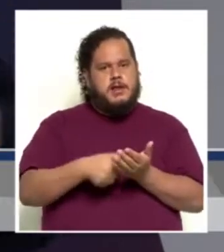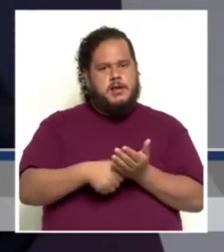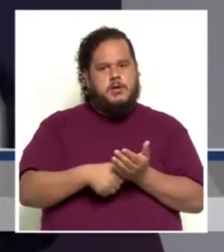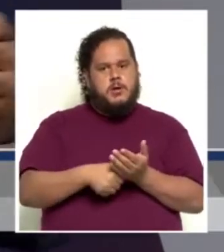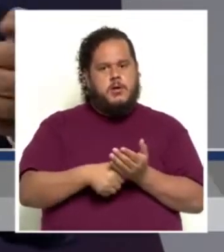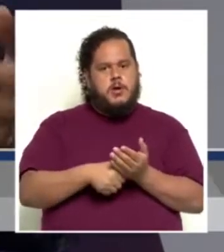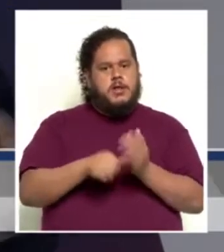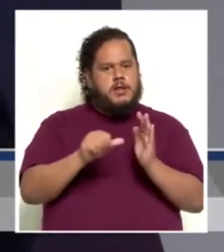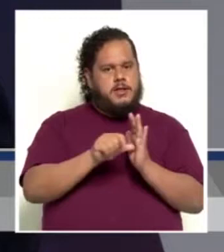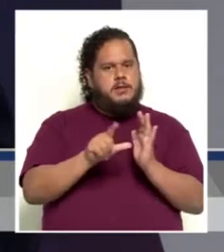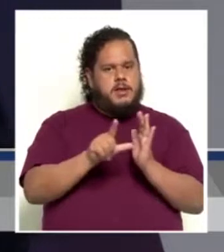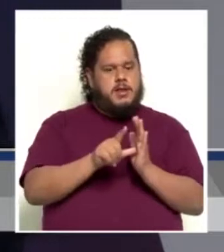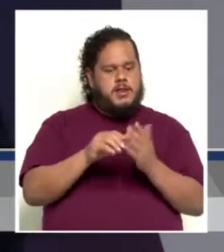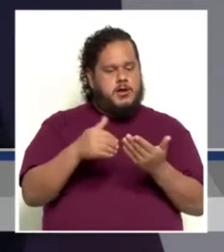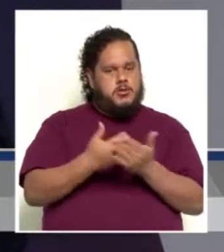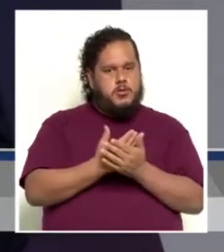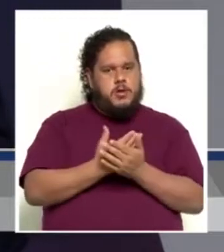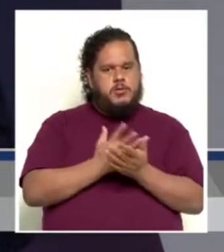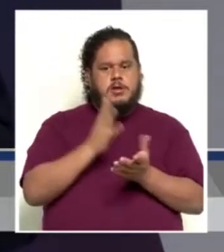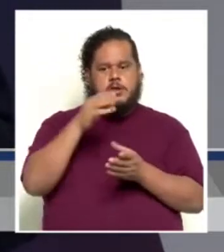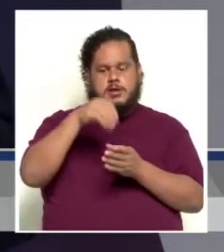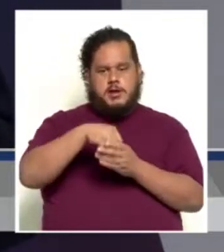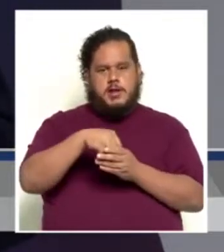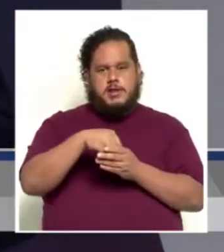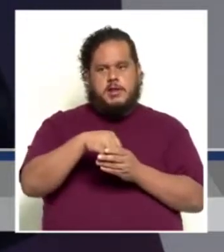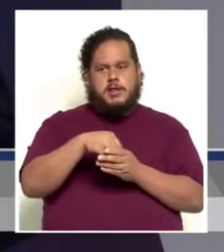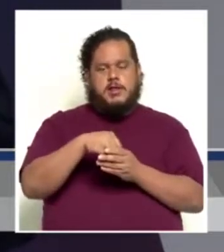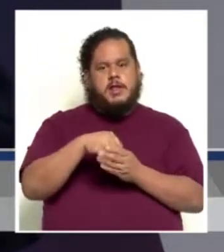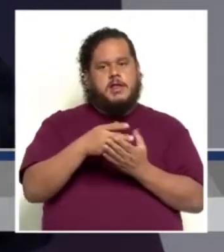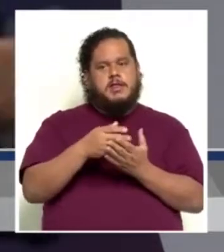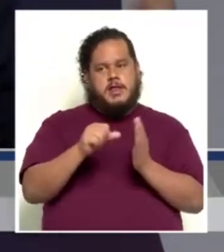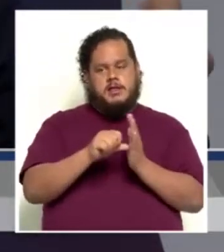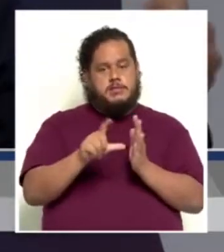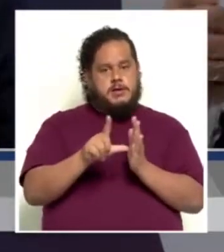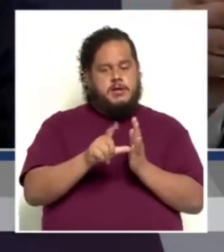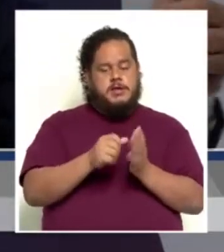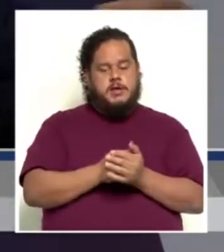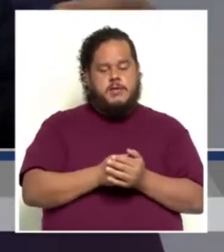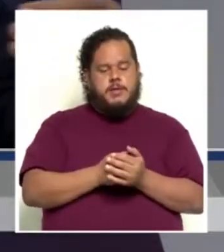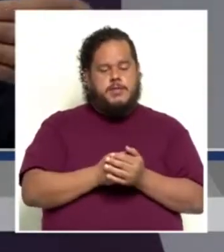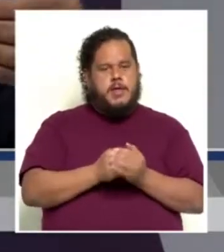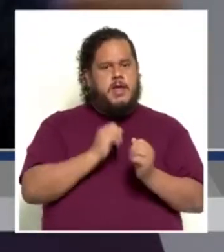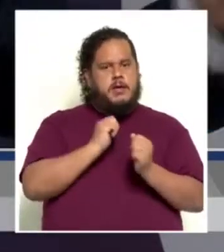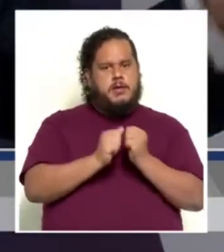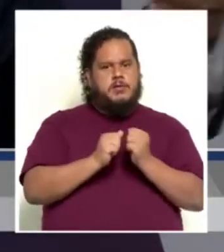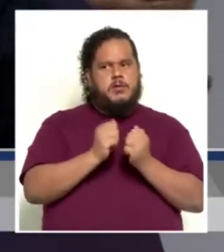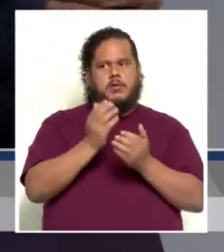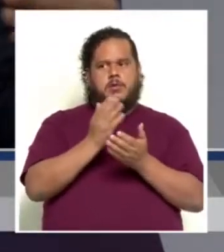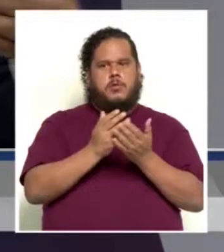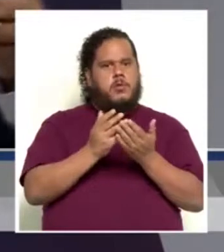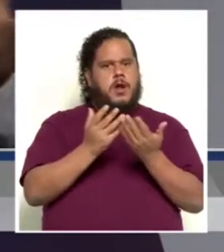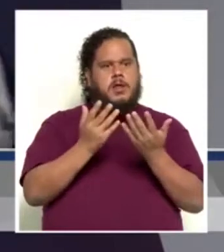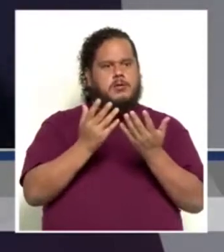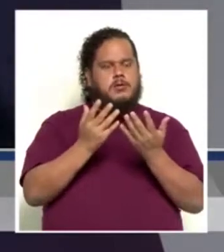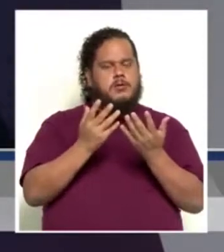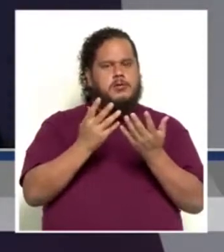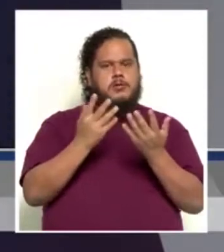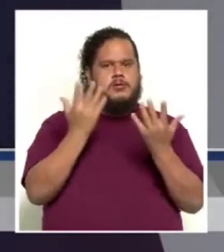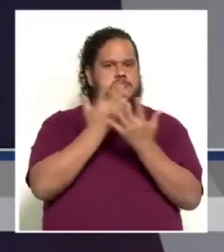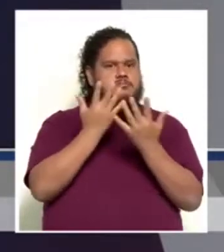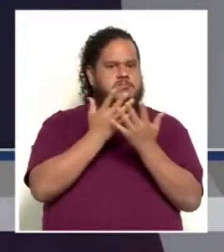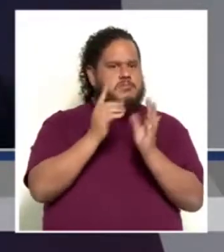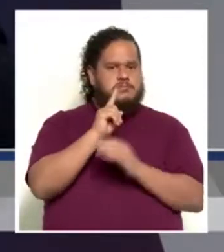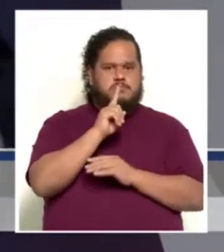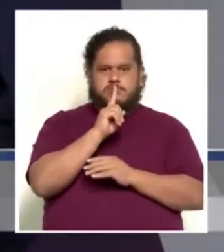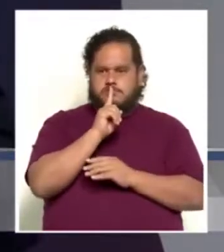del Congreso, de los nuevos integrantes del Congreso, pasó como un buque en la niebla, así,